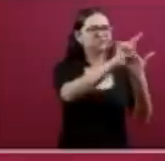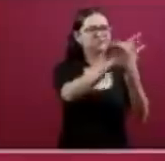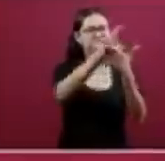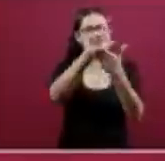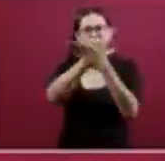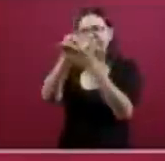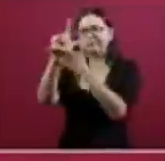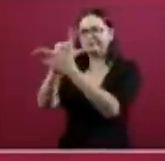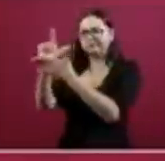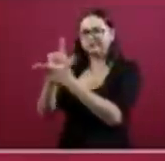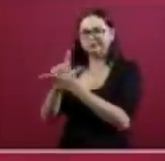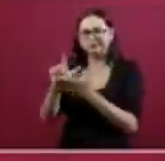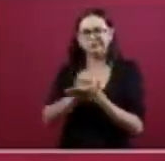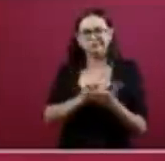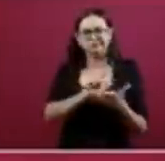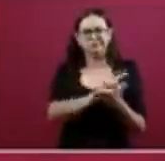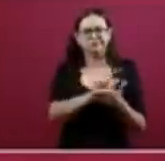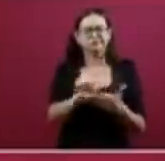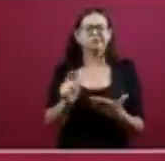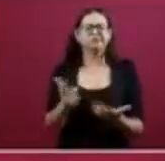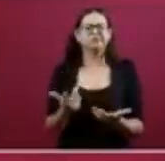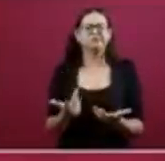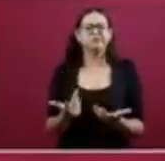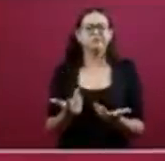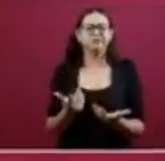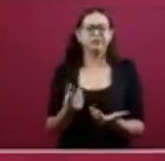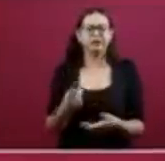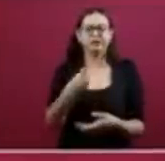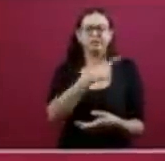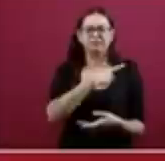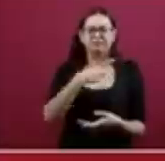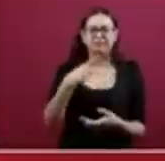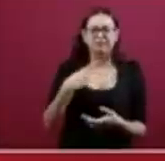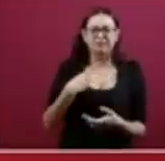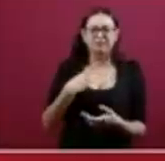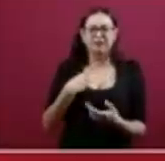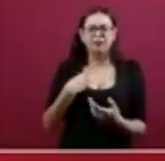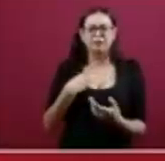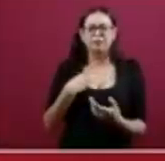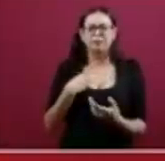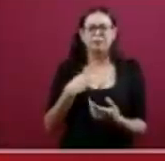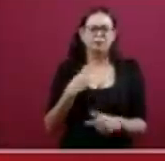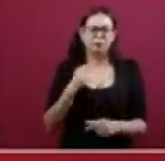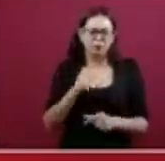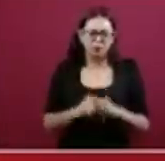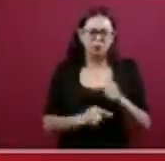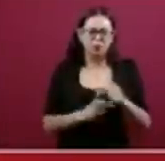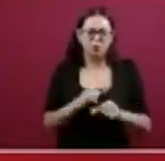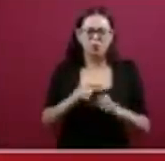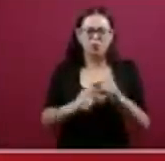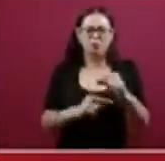que se tiene que ir dando poco a poco,